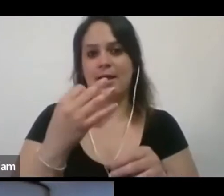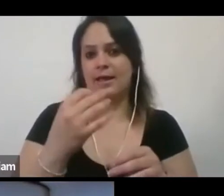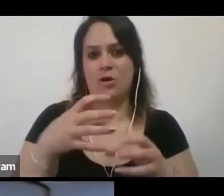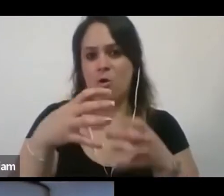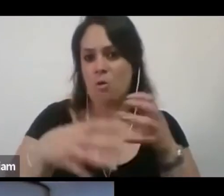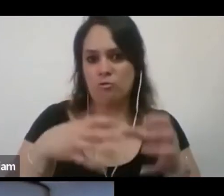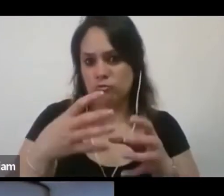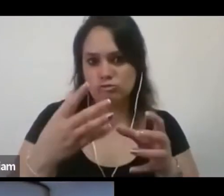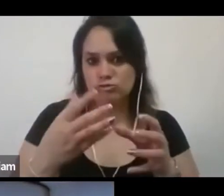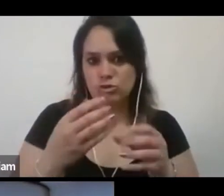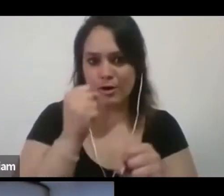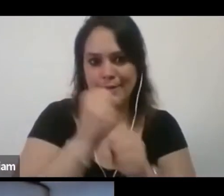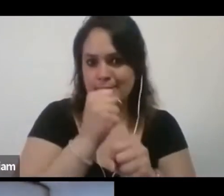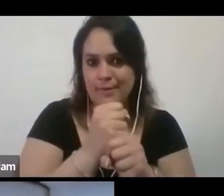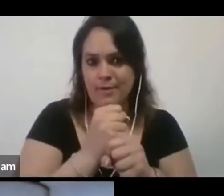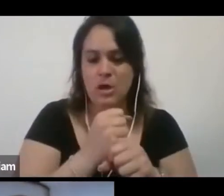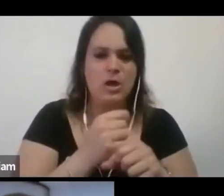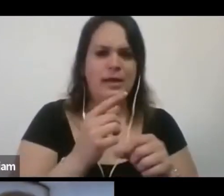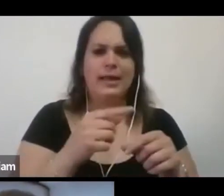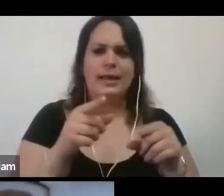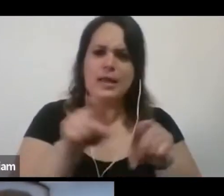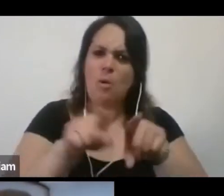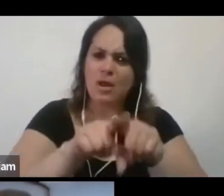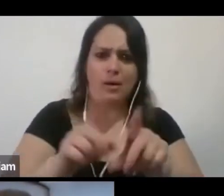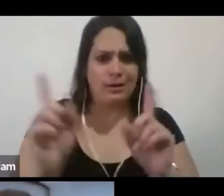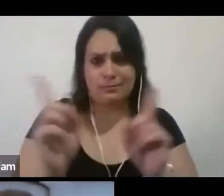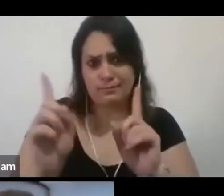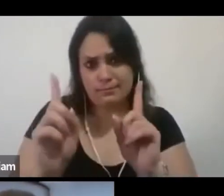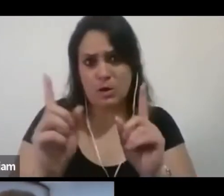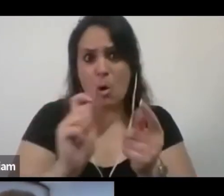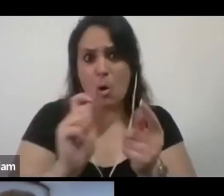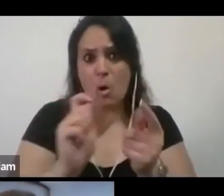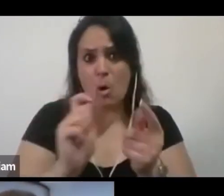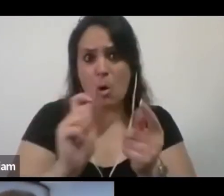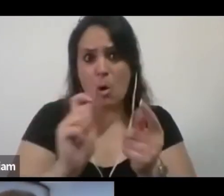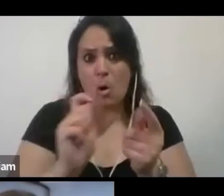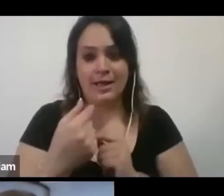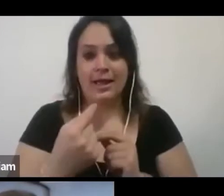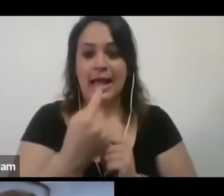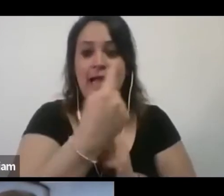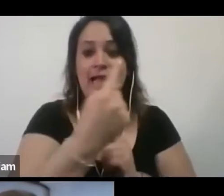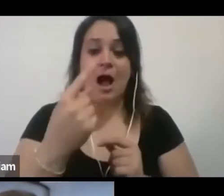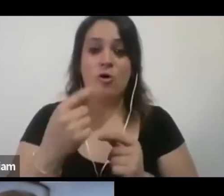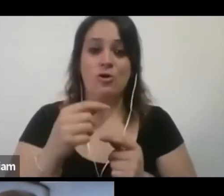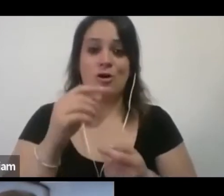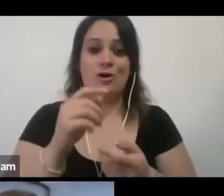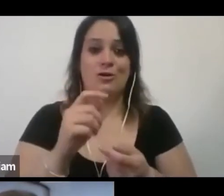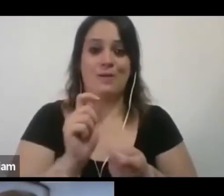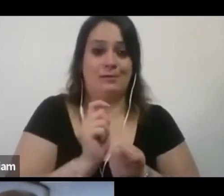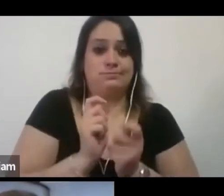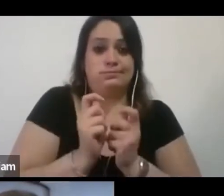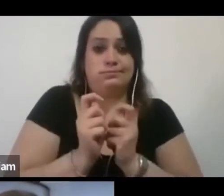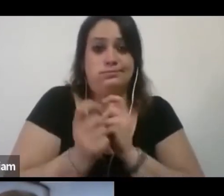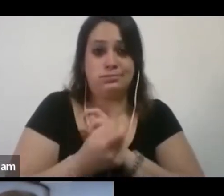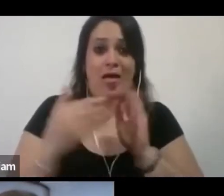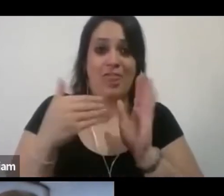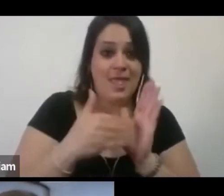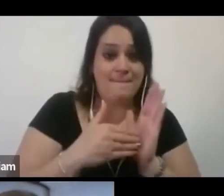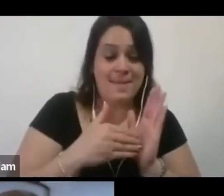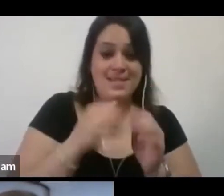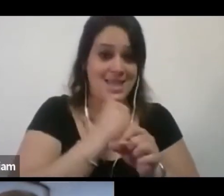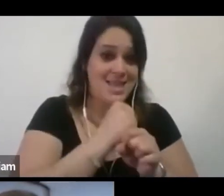cada momento, que no son siempre las mismas, donde uno se va adaptando a distintas situaciones